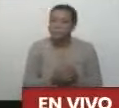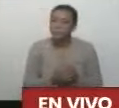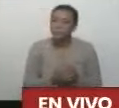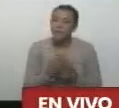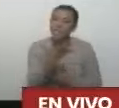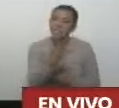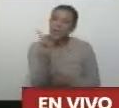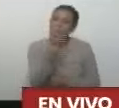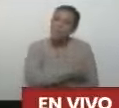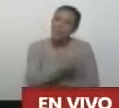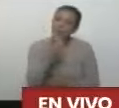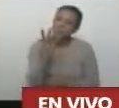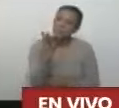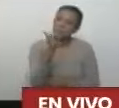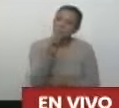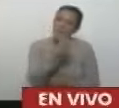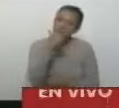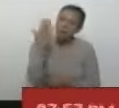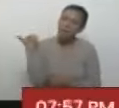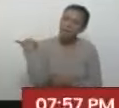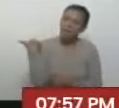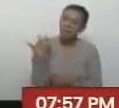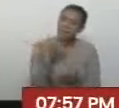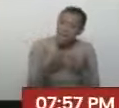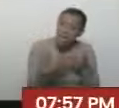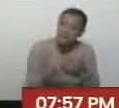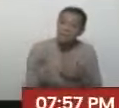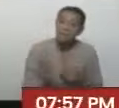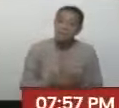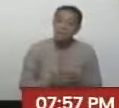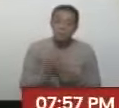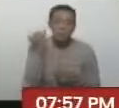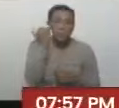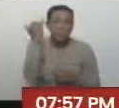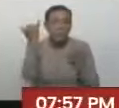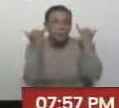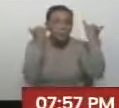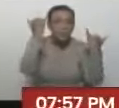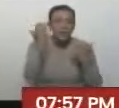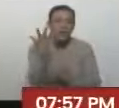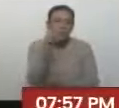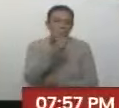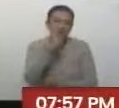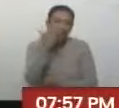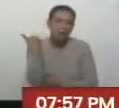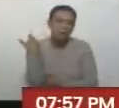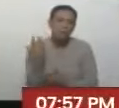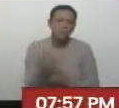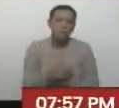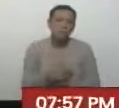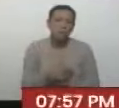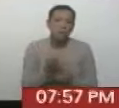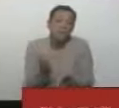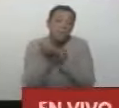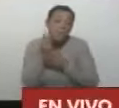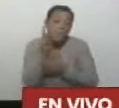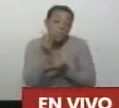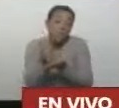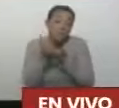como 5 meses. ¿Estás recién? ¿Verdad? Sí. ¿Y quién te ayudó? Mi